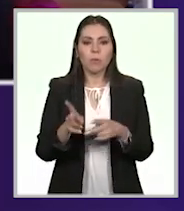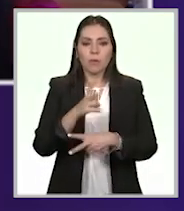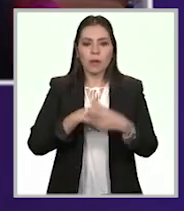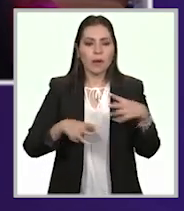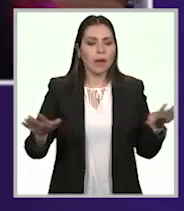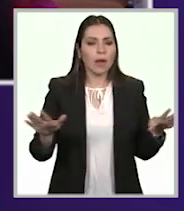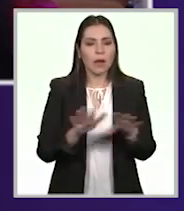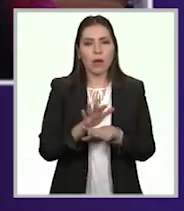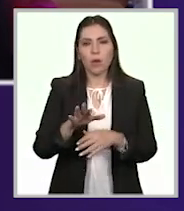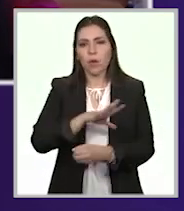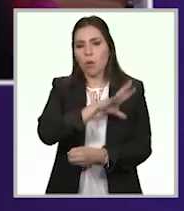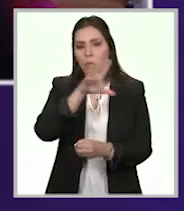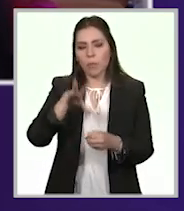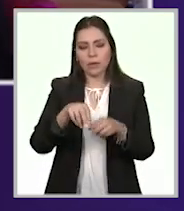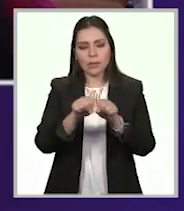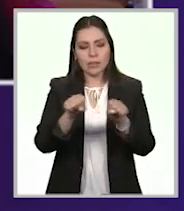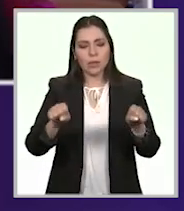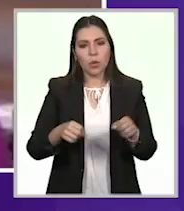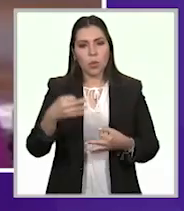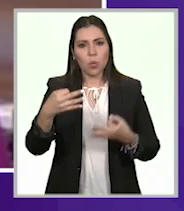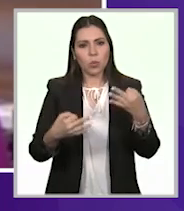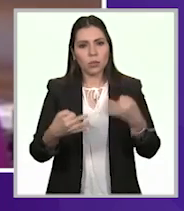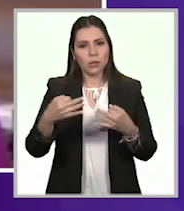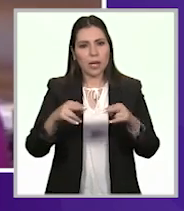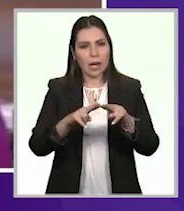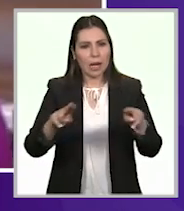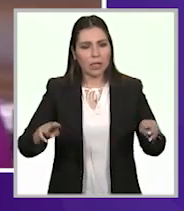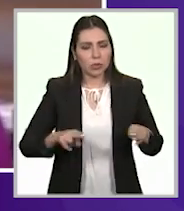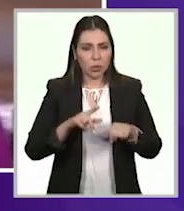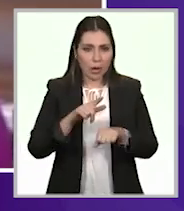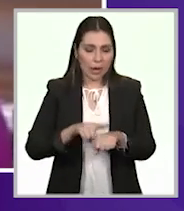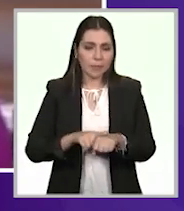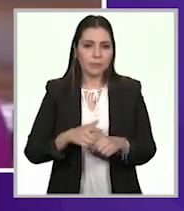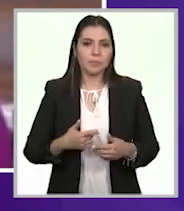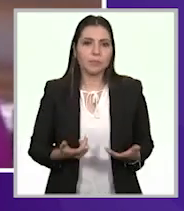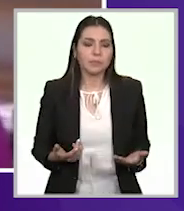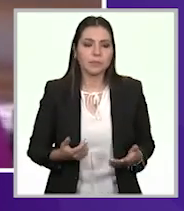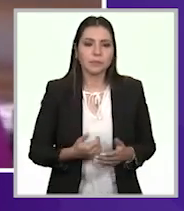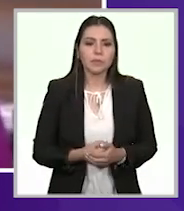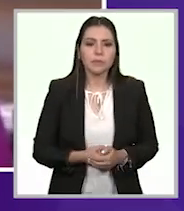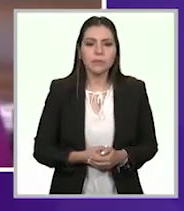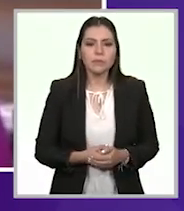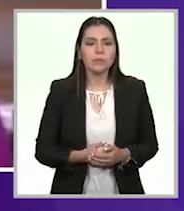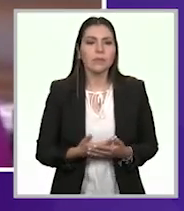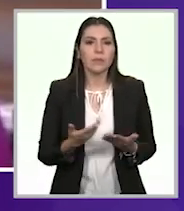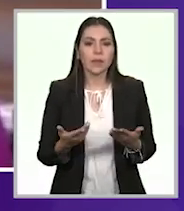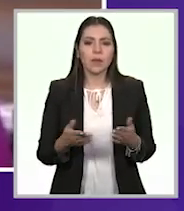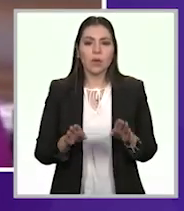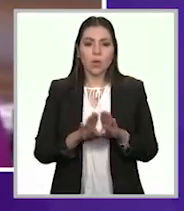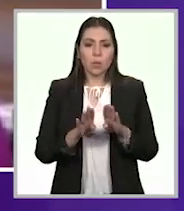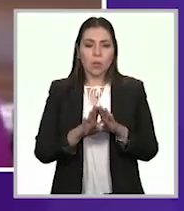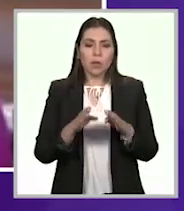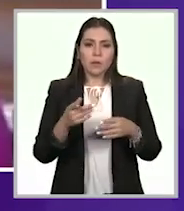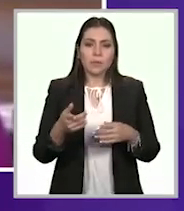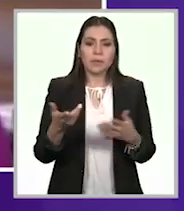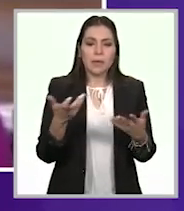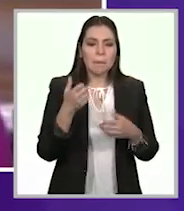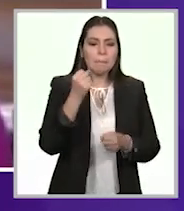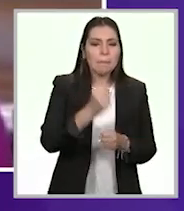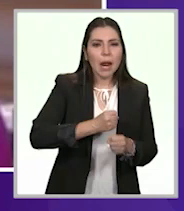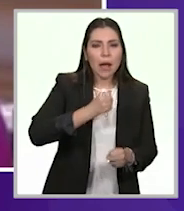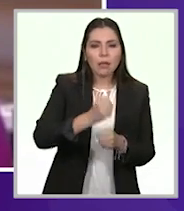va a impactar a todo el sistema de justicia nacional. Entonces, en un sentido más bien pues